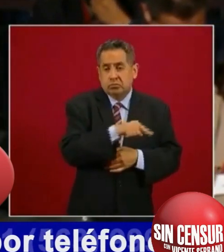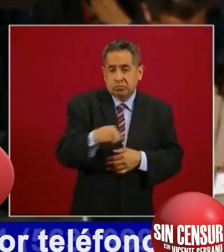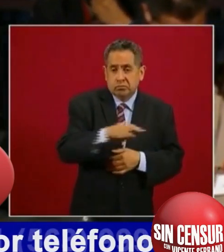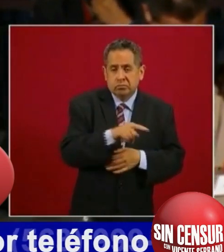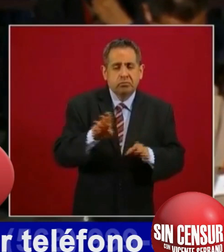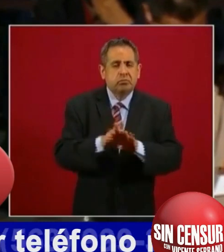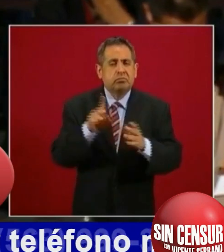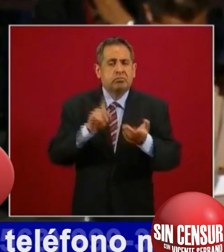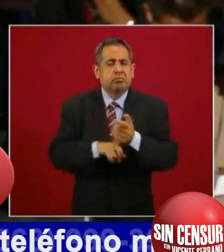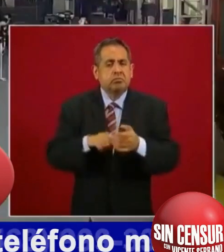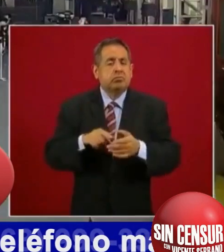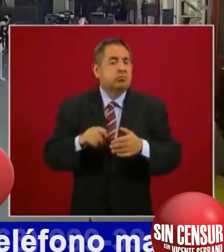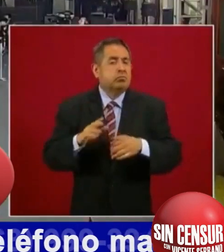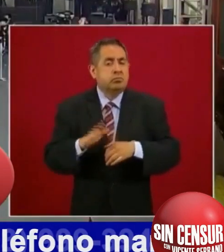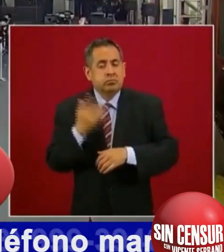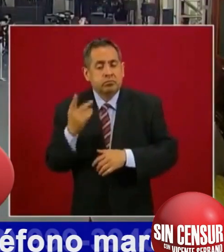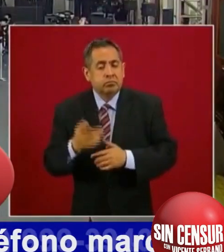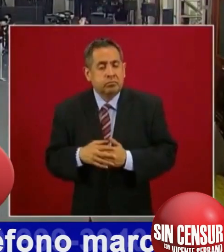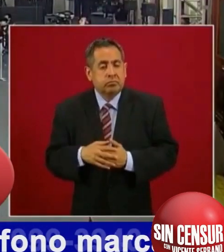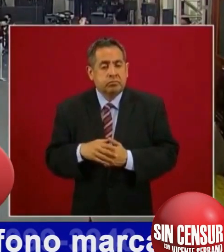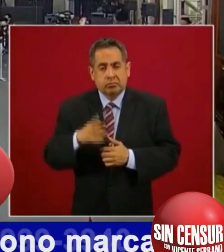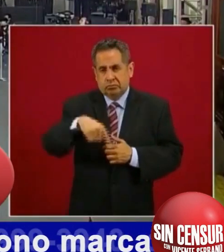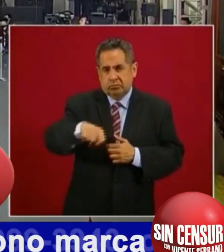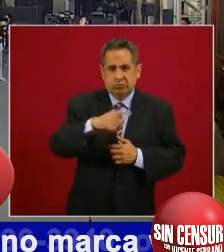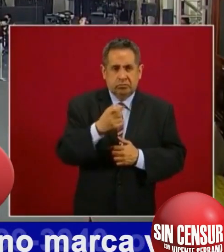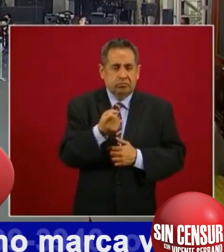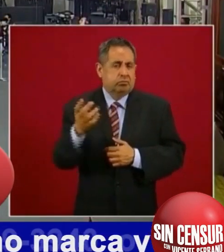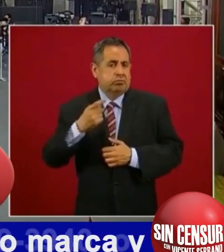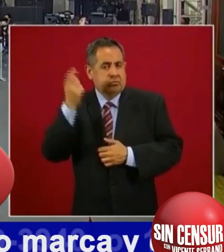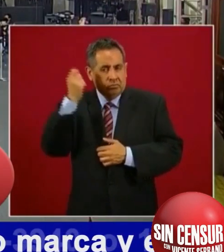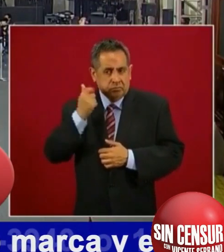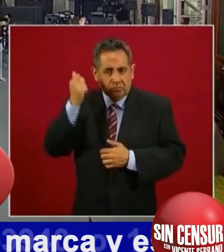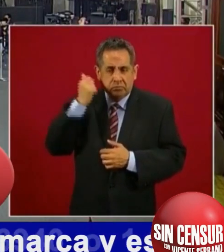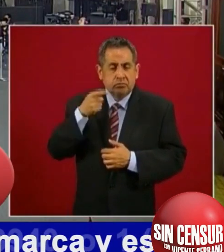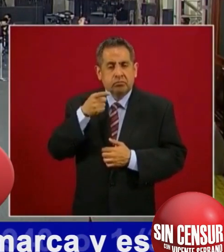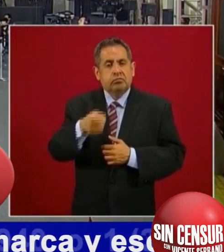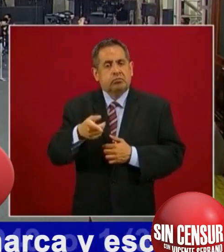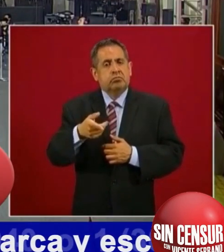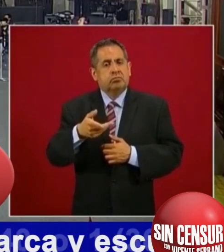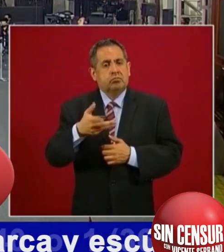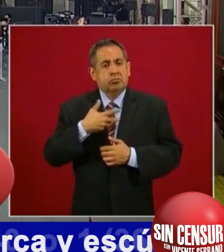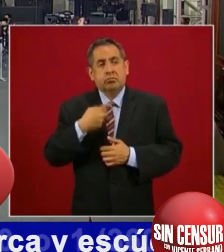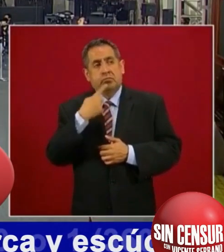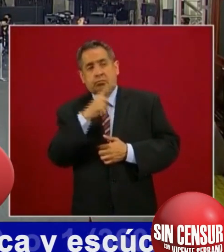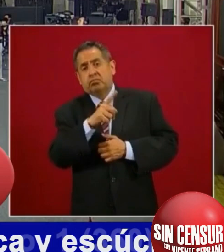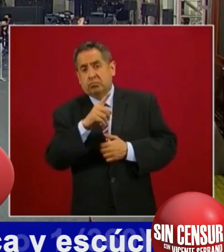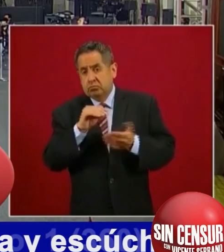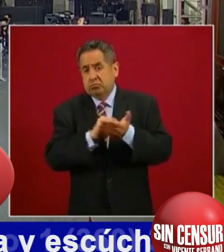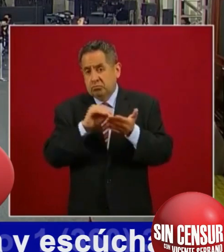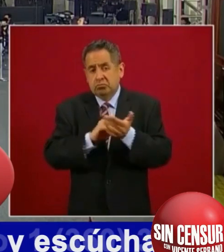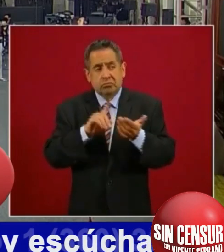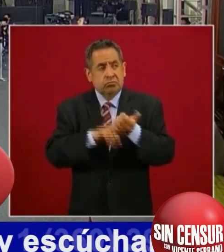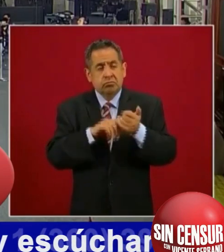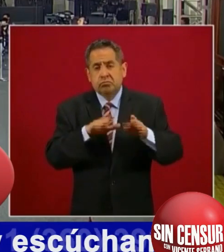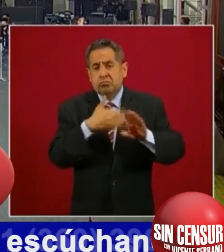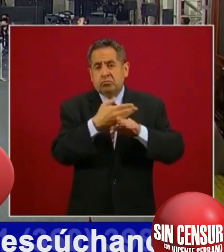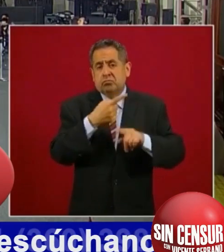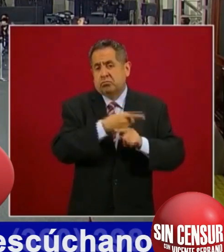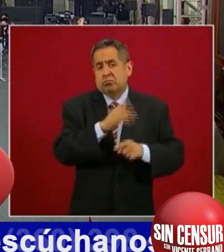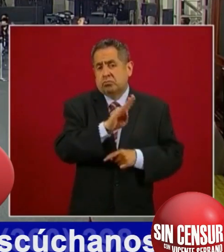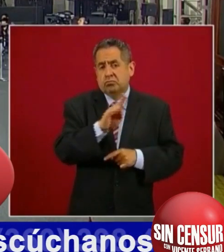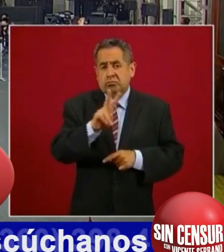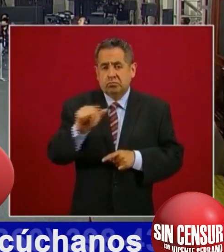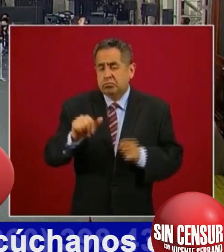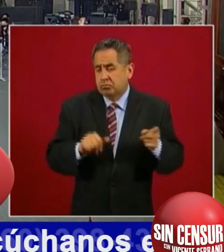que estuvieron ahí, porque como jubilados, como pensionados, tienen todavía demandas en